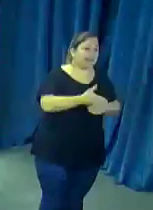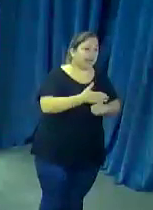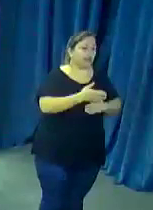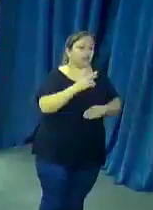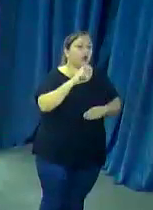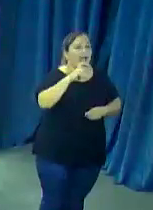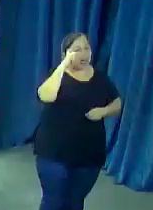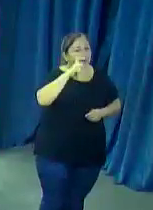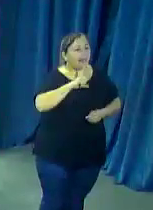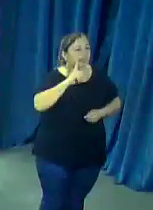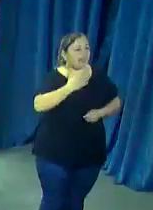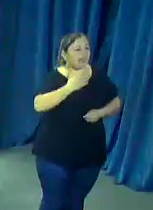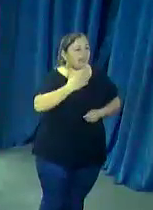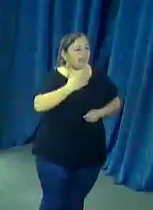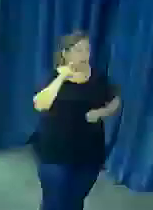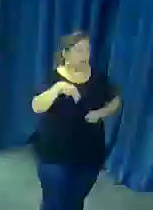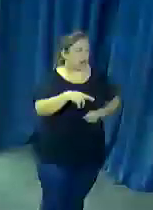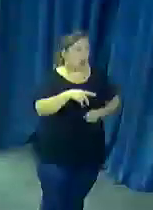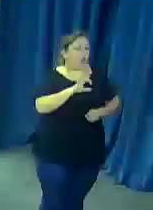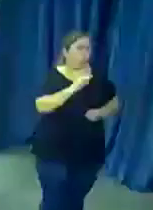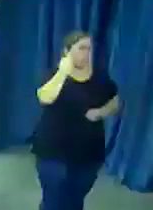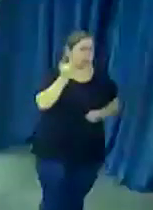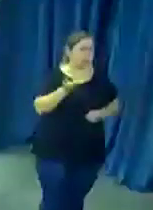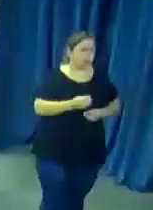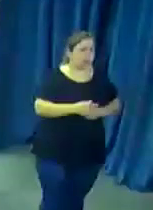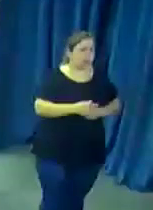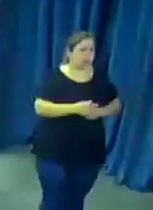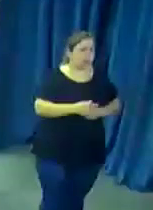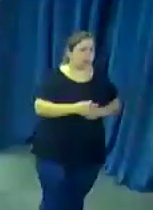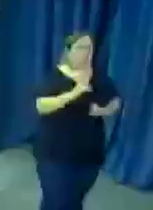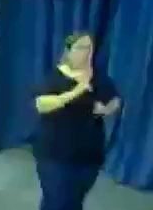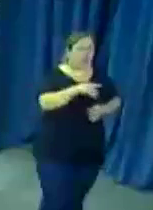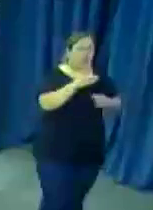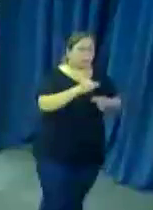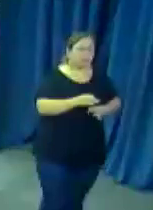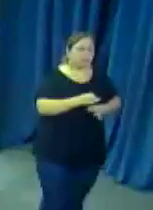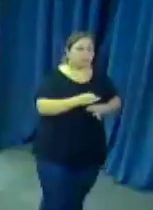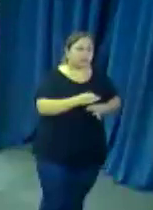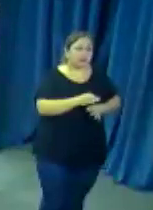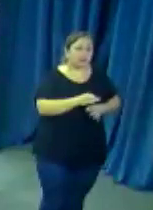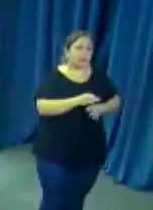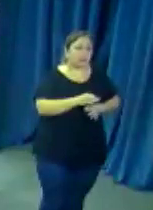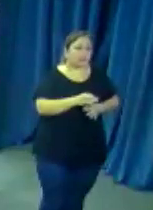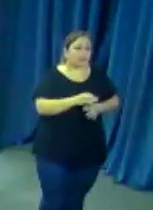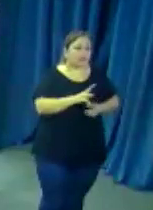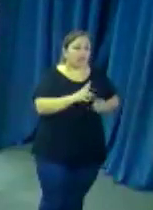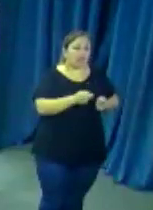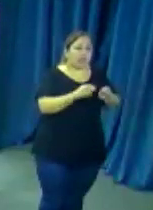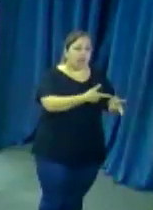rectificación, supresión y oposición, no son precisamente